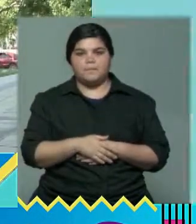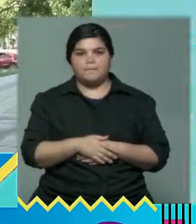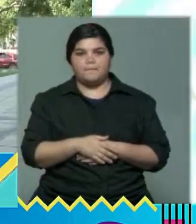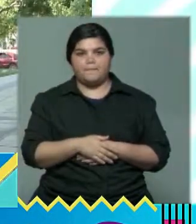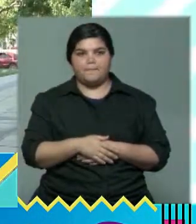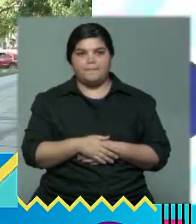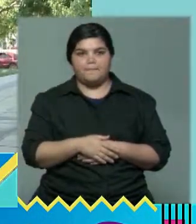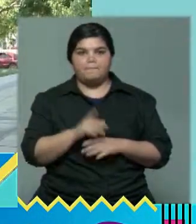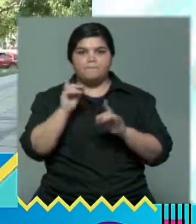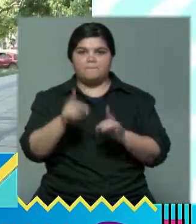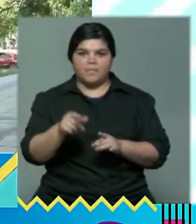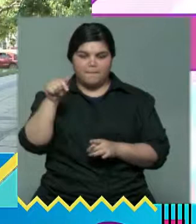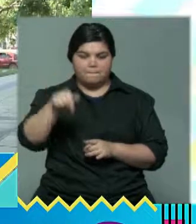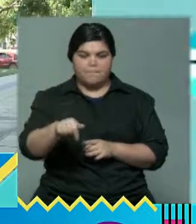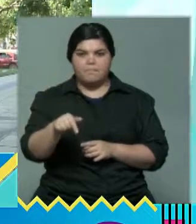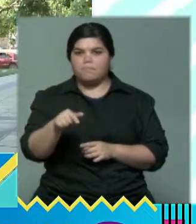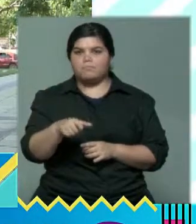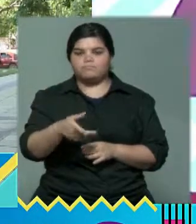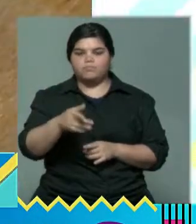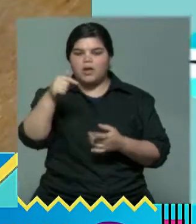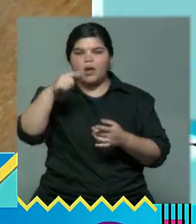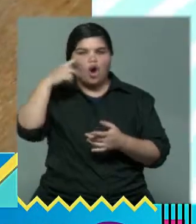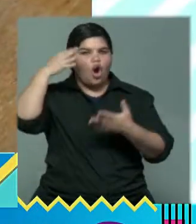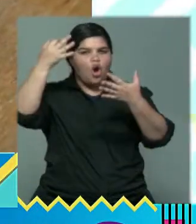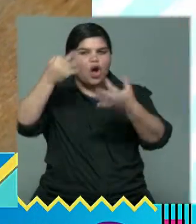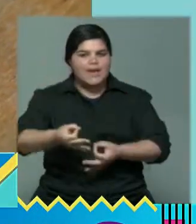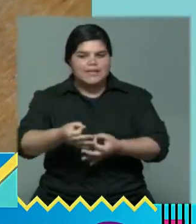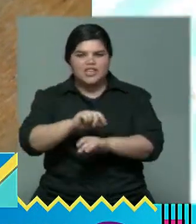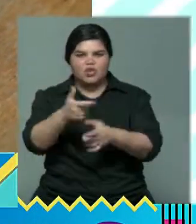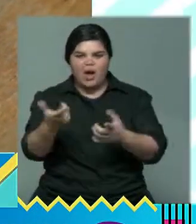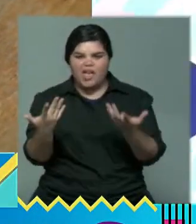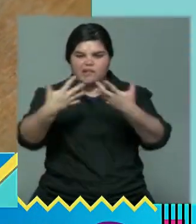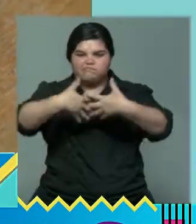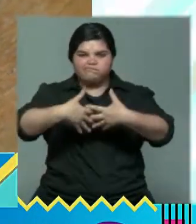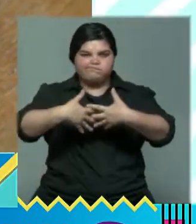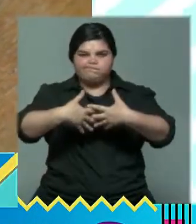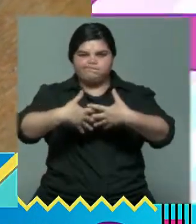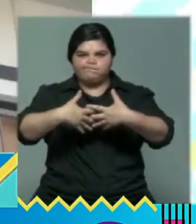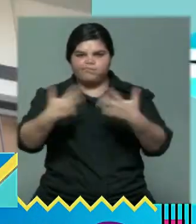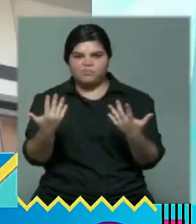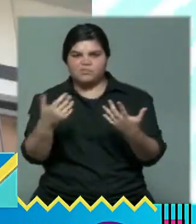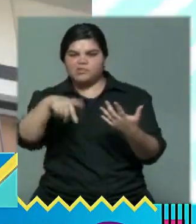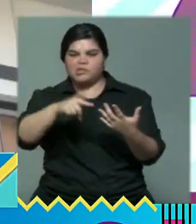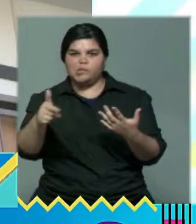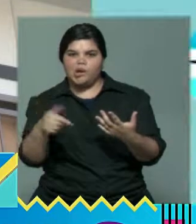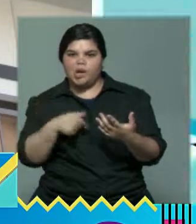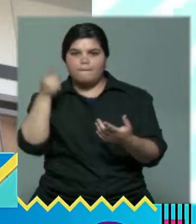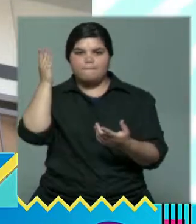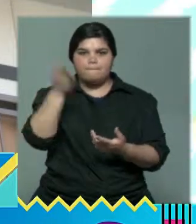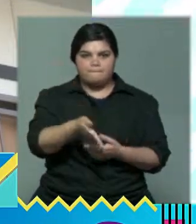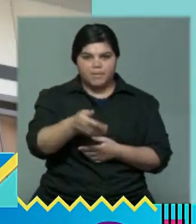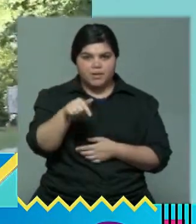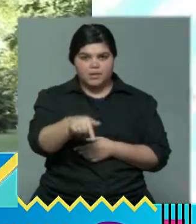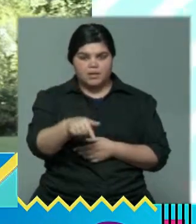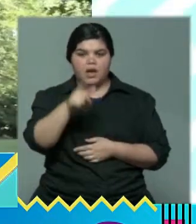haya perdido, si se quiere, alguna coherencia de relación entre la pena que se le dispone, por ejemplo, a un